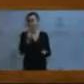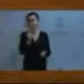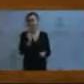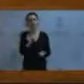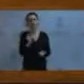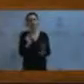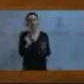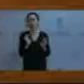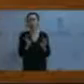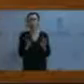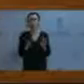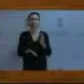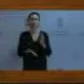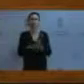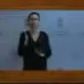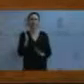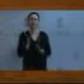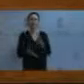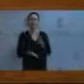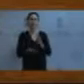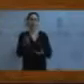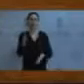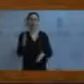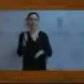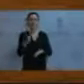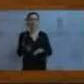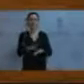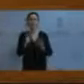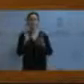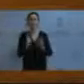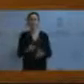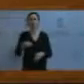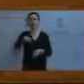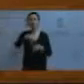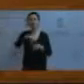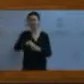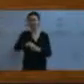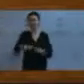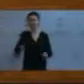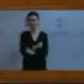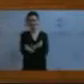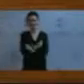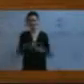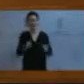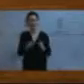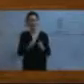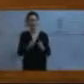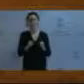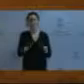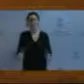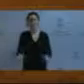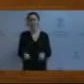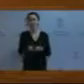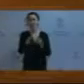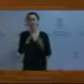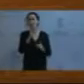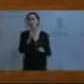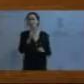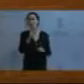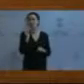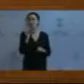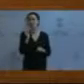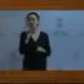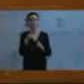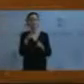va camino, pues de un golpe de Estado interno, porque lo llamen como lo llamen, no es más que un objetivo,